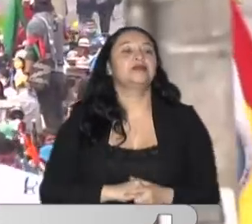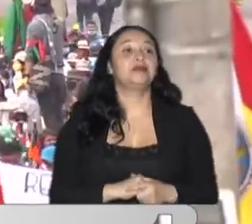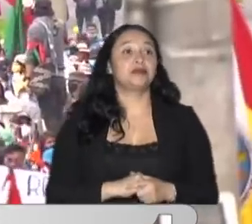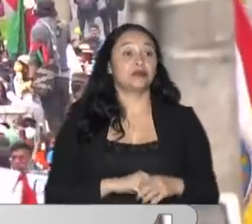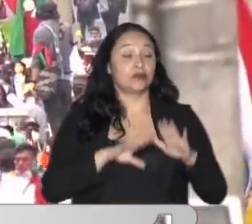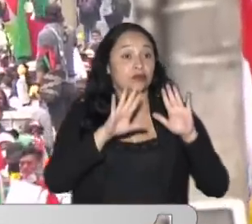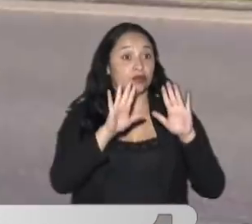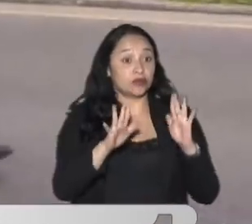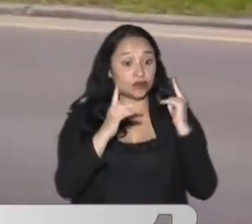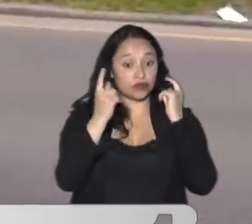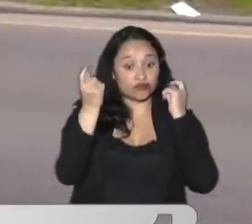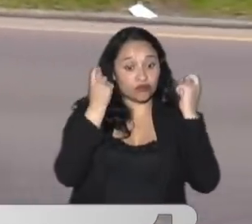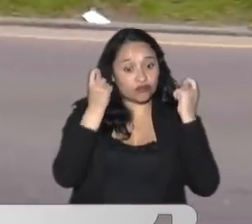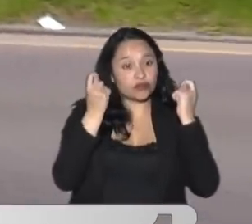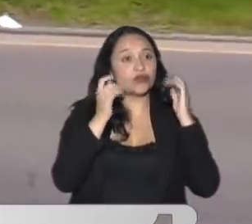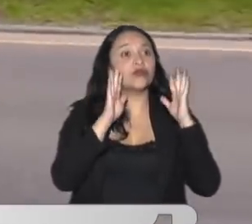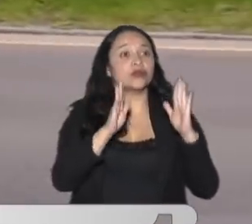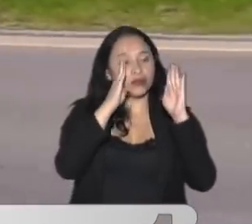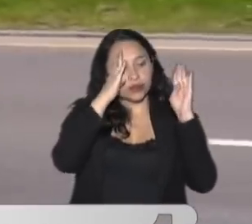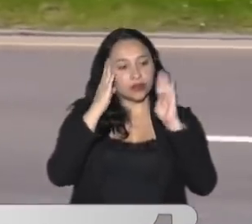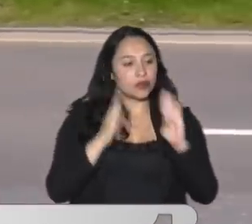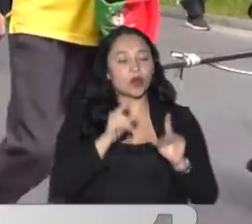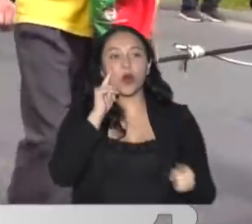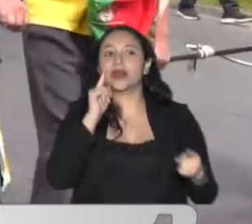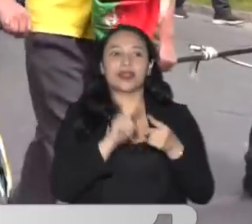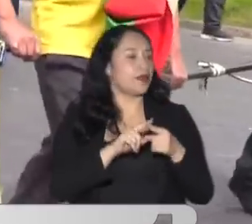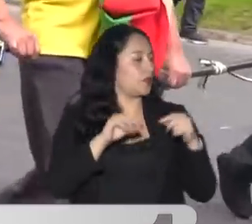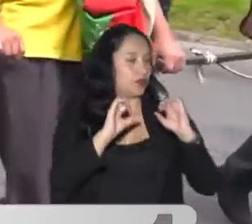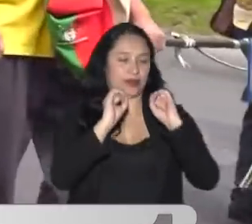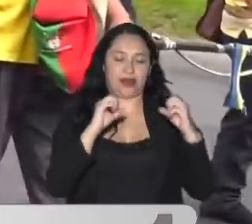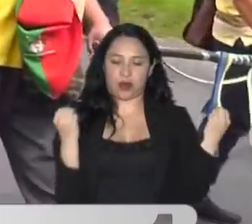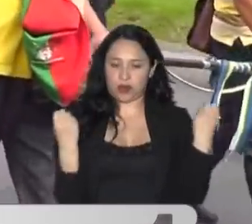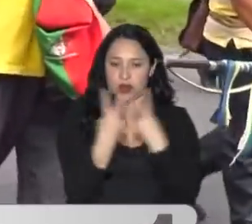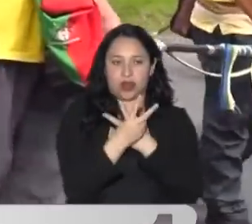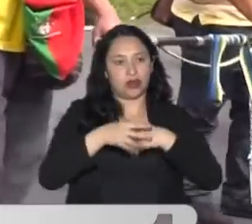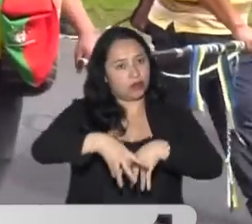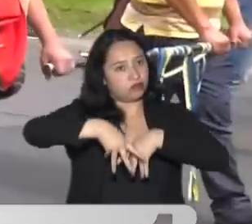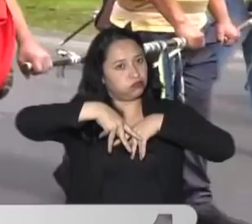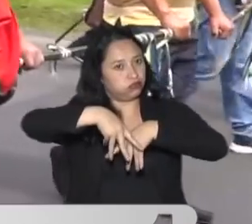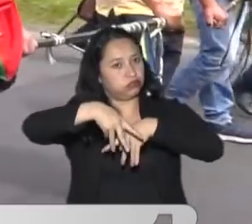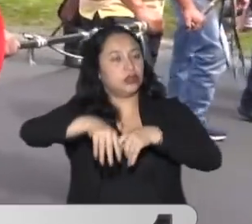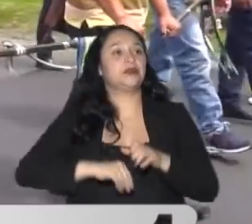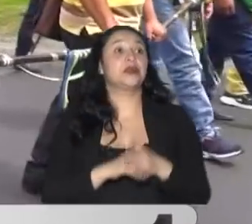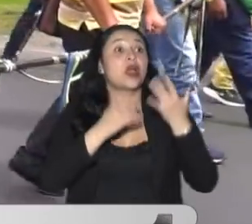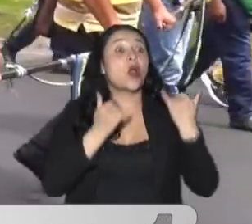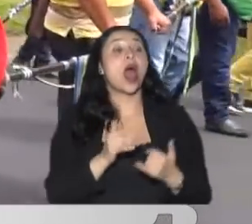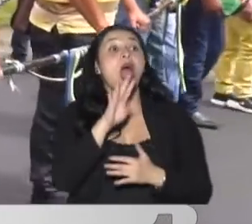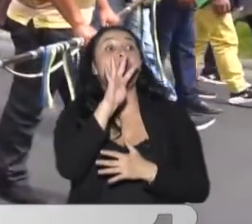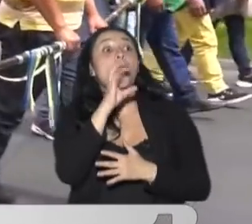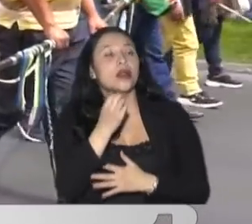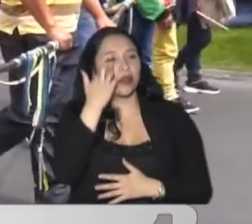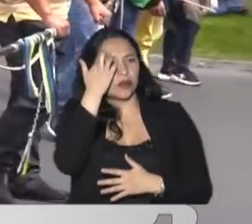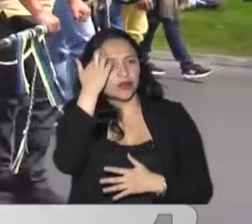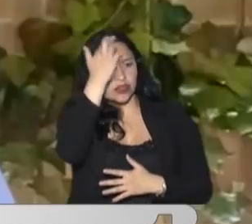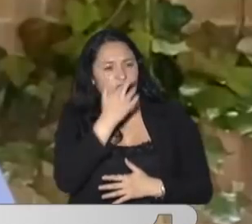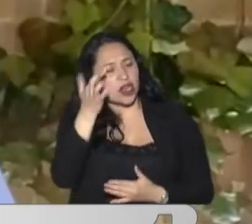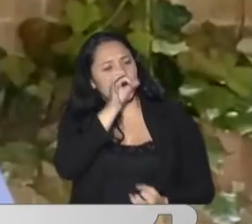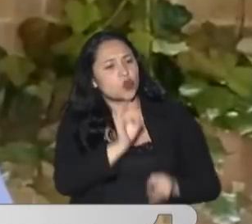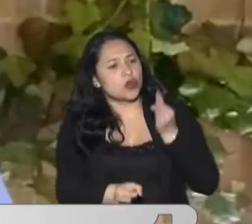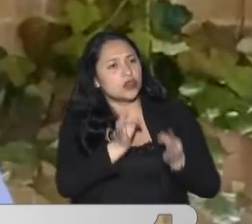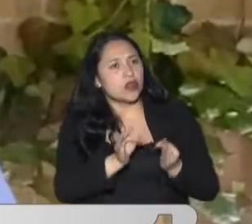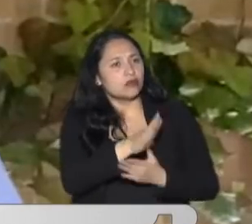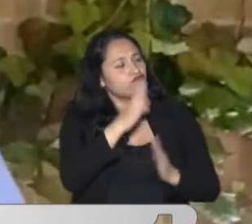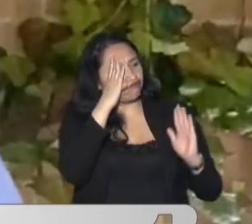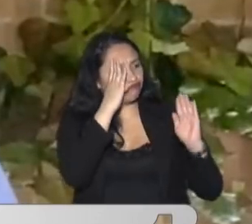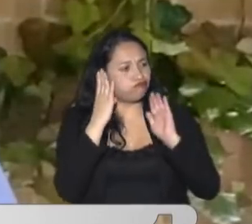esquema de atención para evitar que se registren hechos de violencia en las manifestaciones. 40 profesionales judiciales del área especializada en